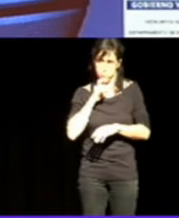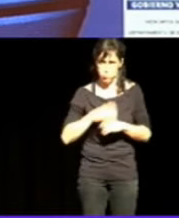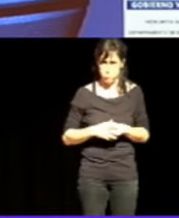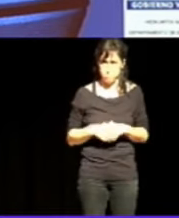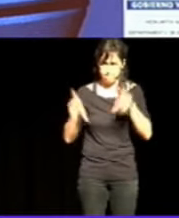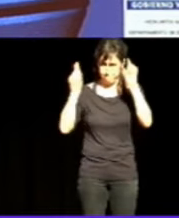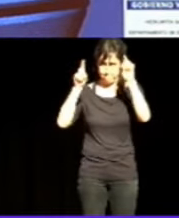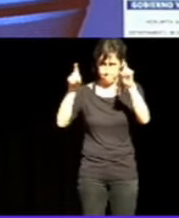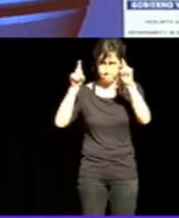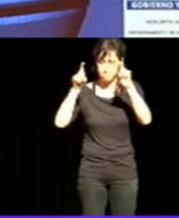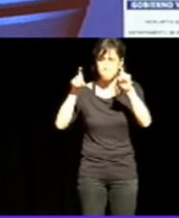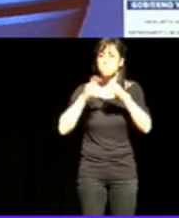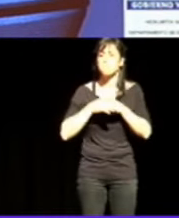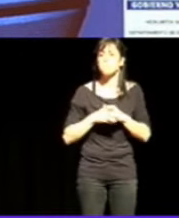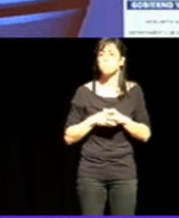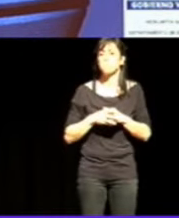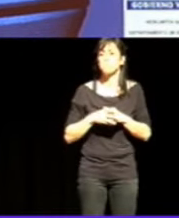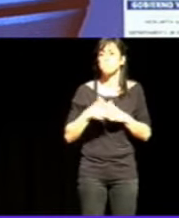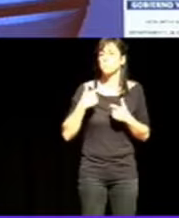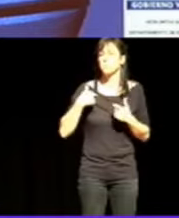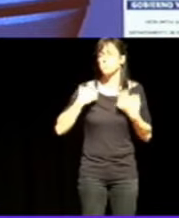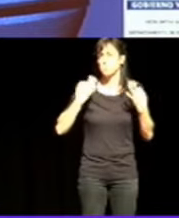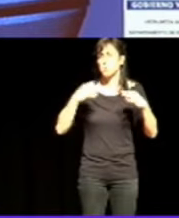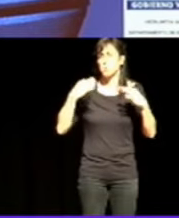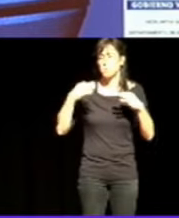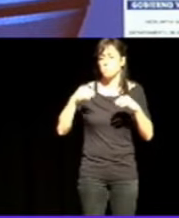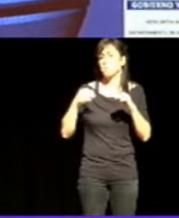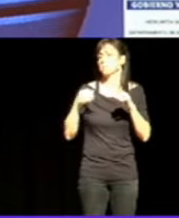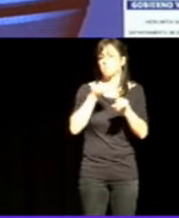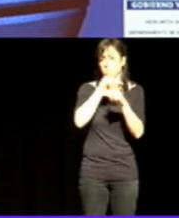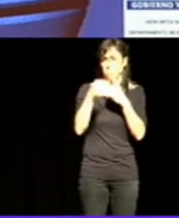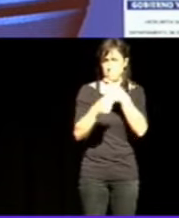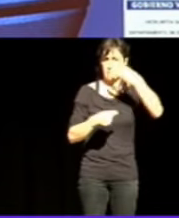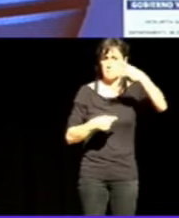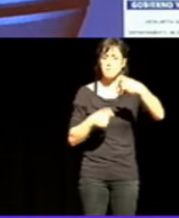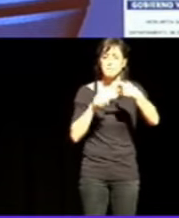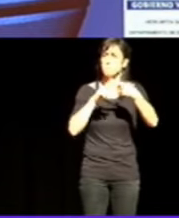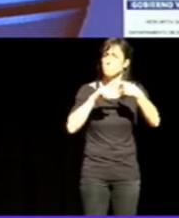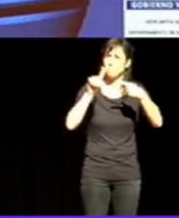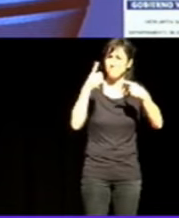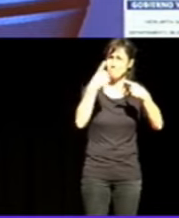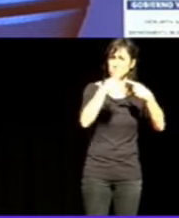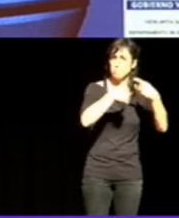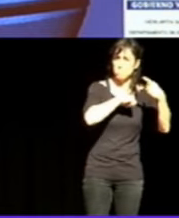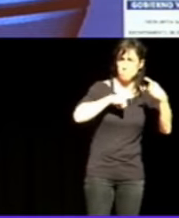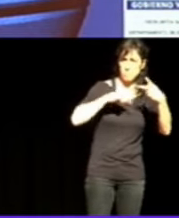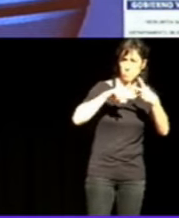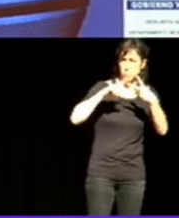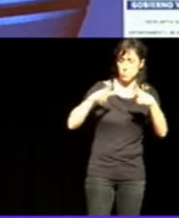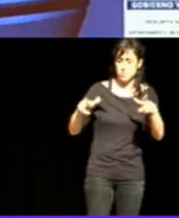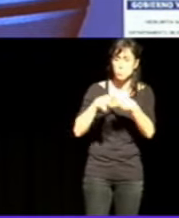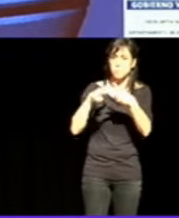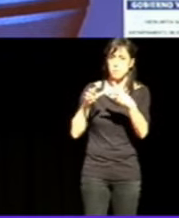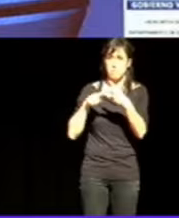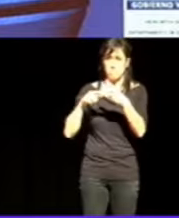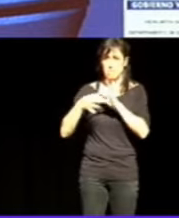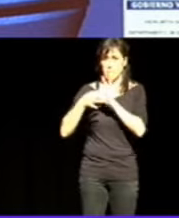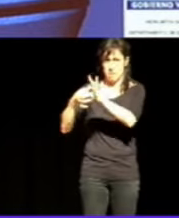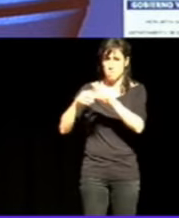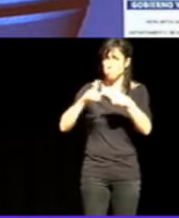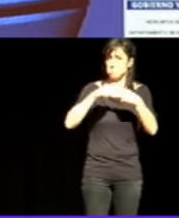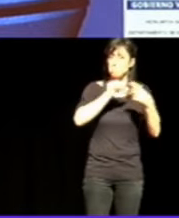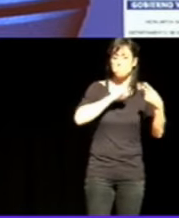Yo trabajo siempre en tres dimensiones, una dimensión personal, otra relacional y otra social. La personal,